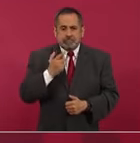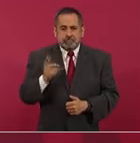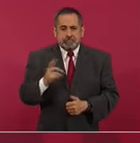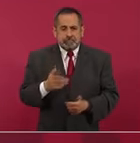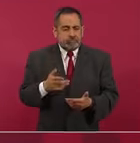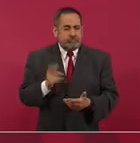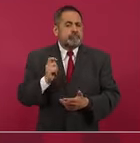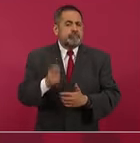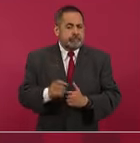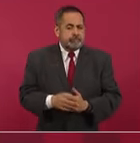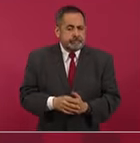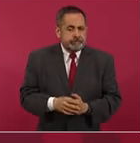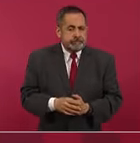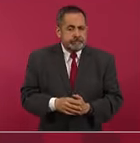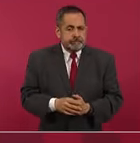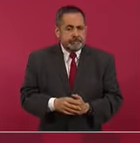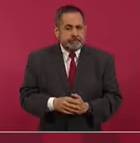de que